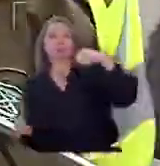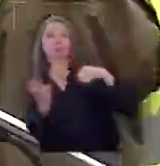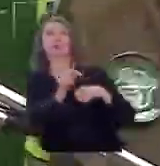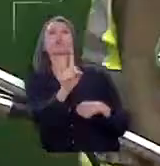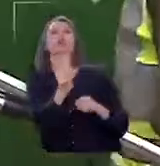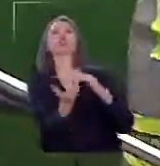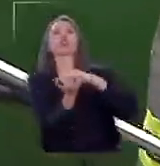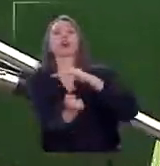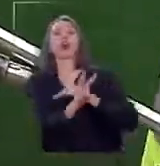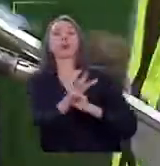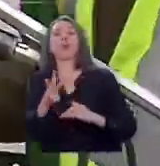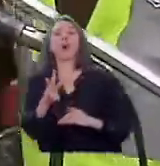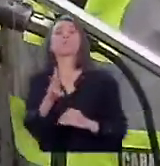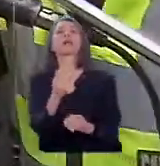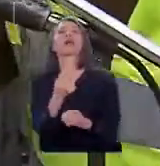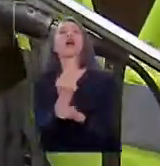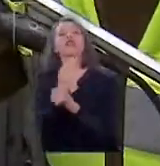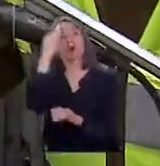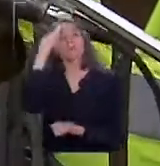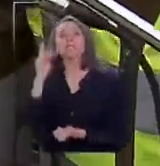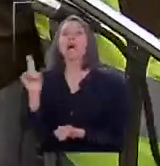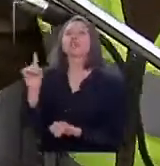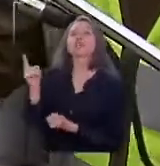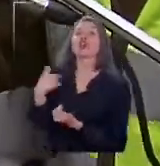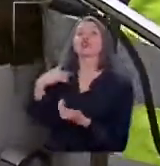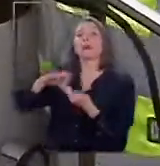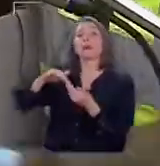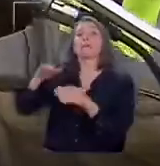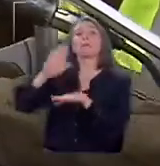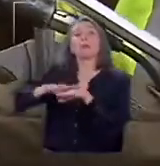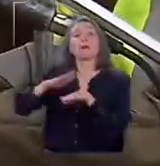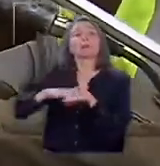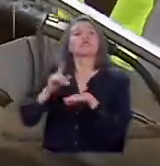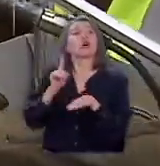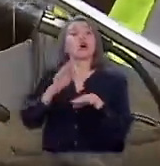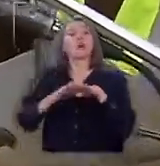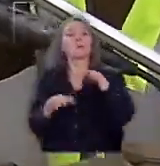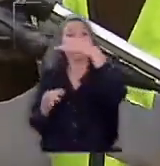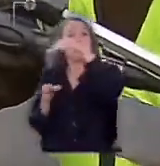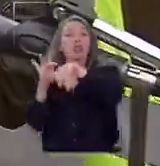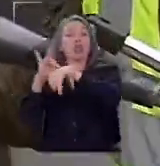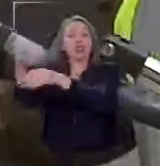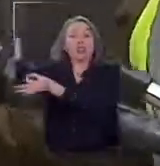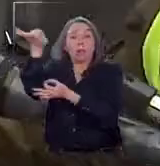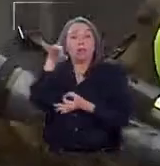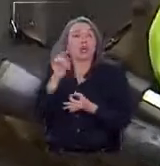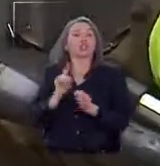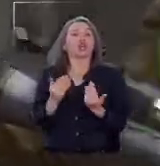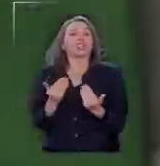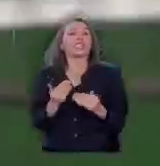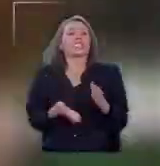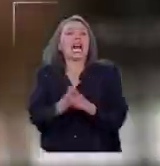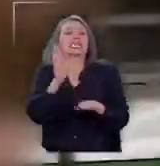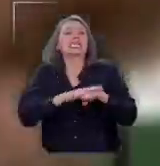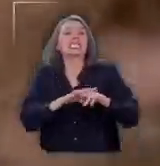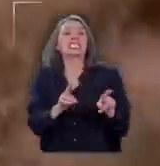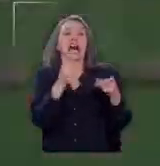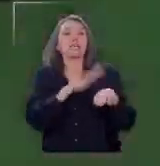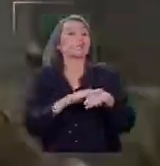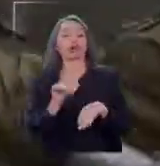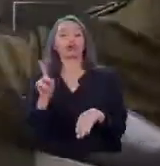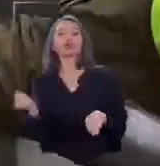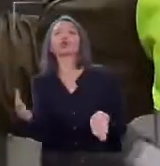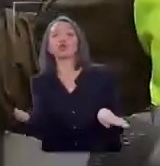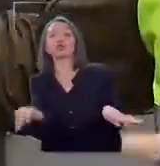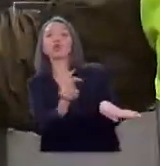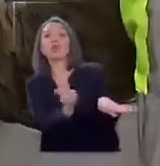salu porque yo tenía entendido de que con el permiso o sea perdón con papel médico no era necesario salvoconducto simplemente por